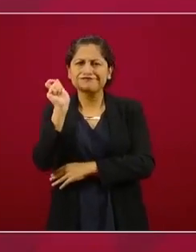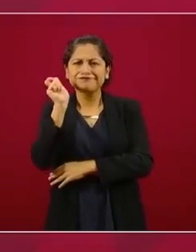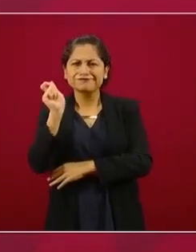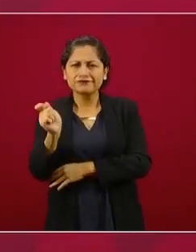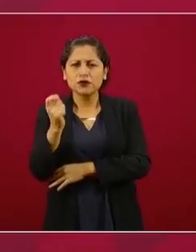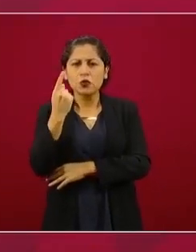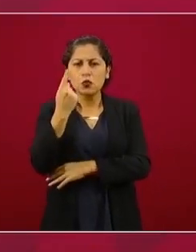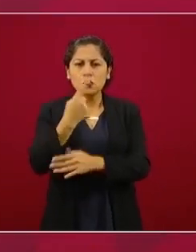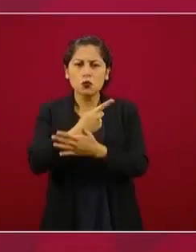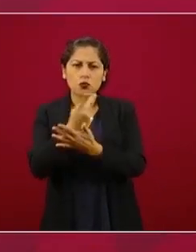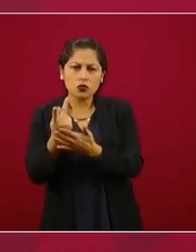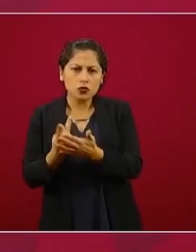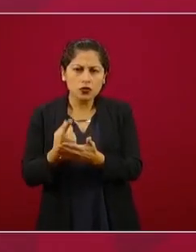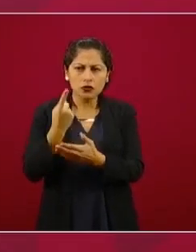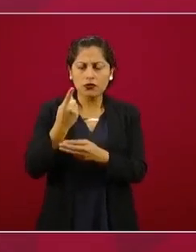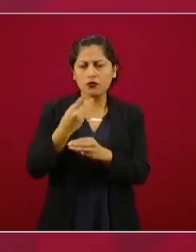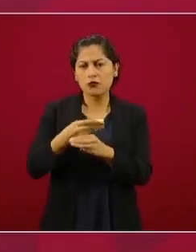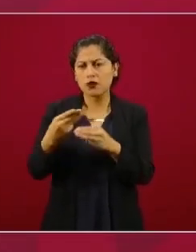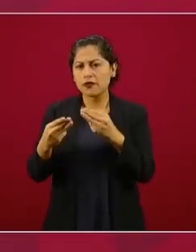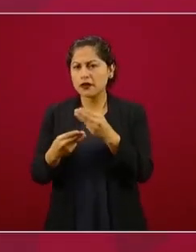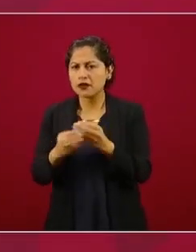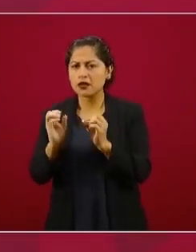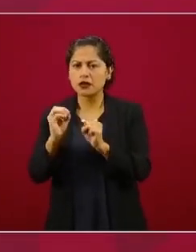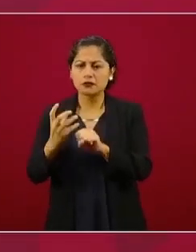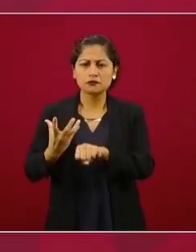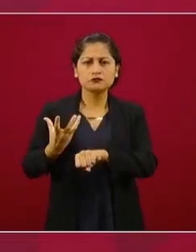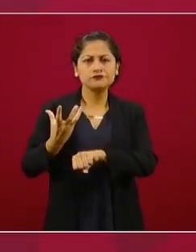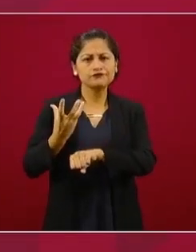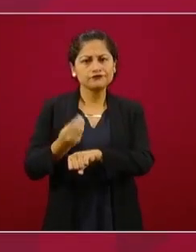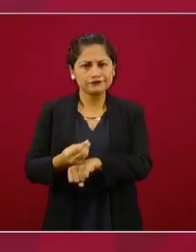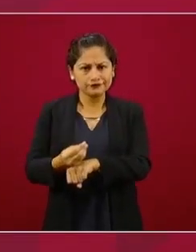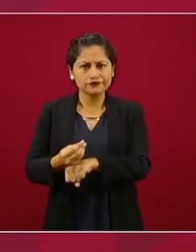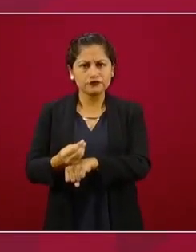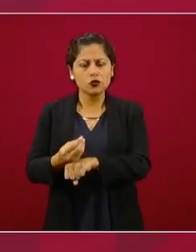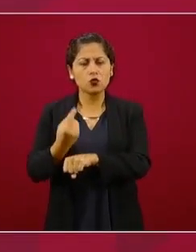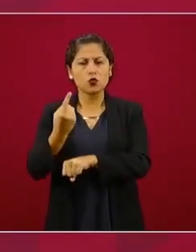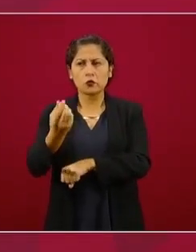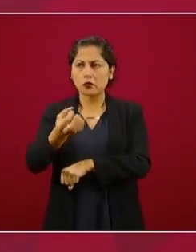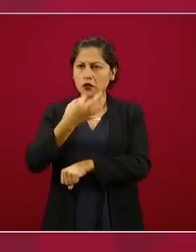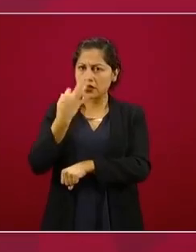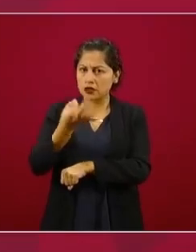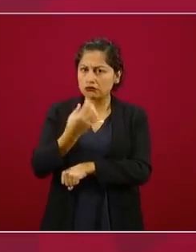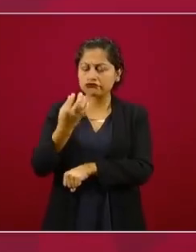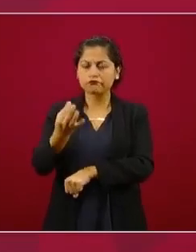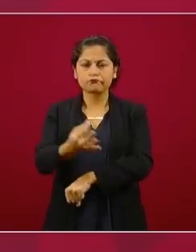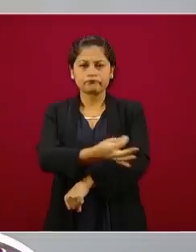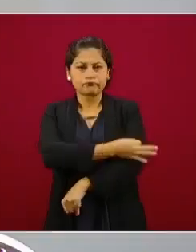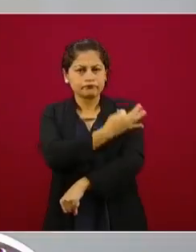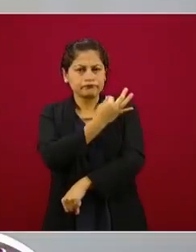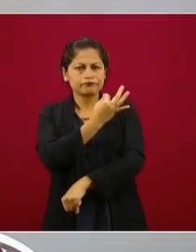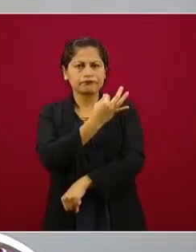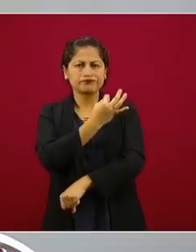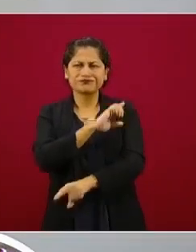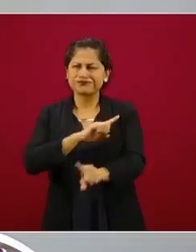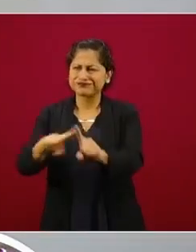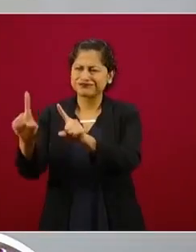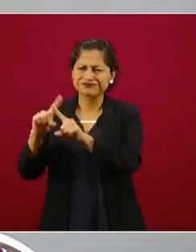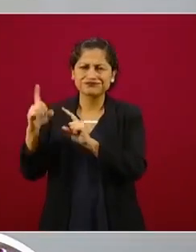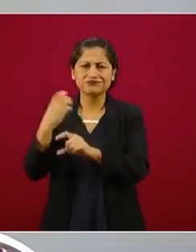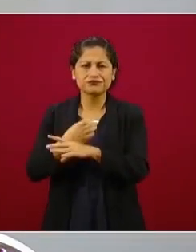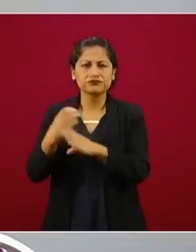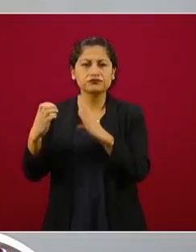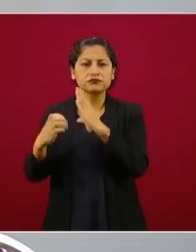un programa, una intervención, un medicamento, una vacuna, cualquier producto